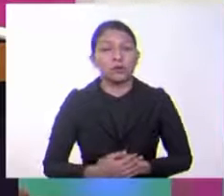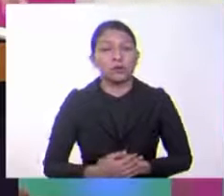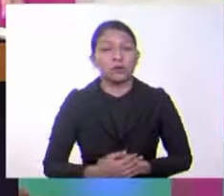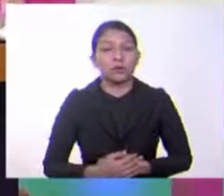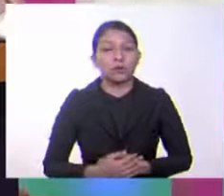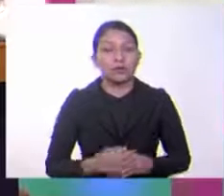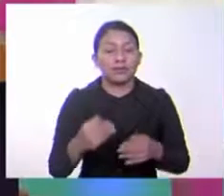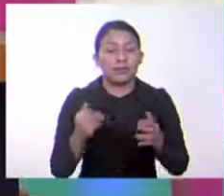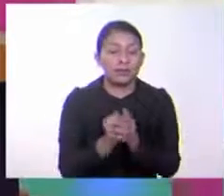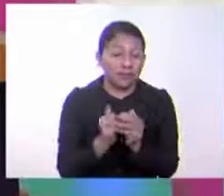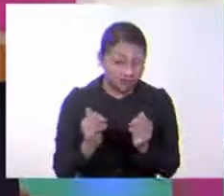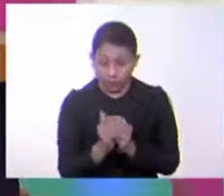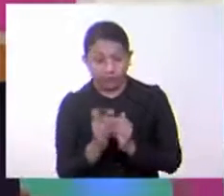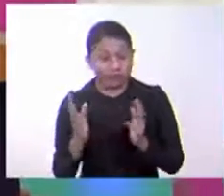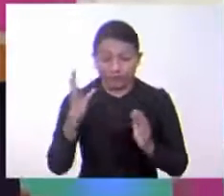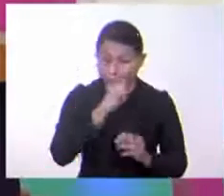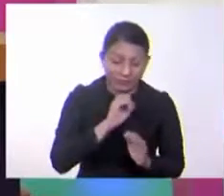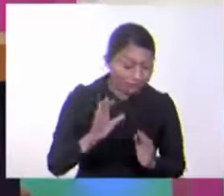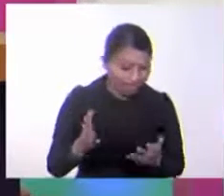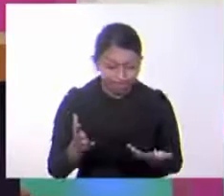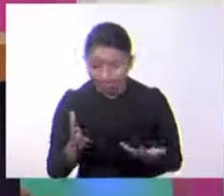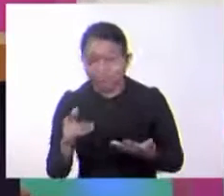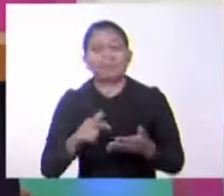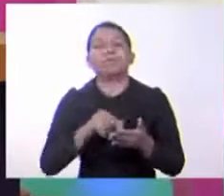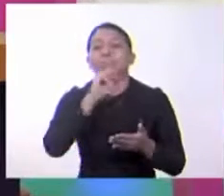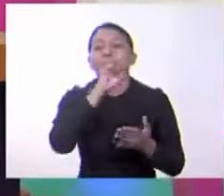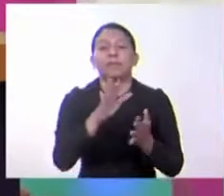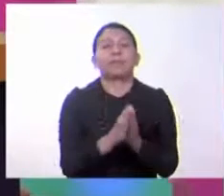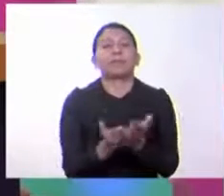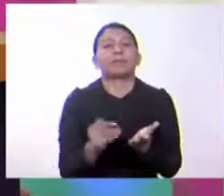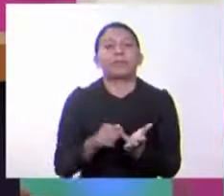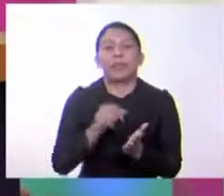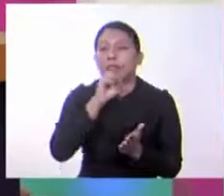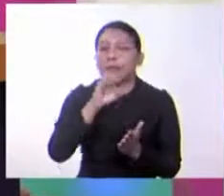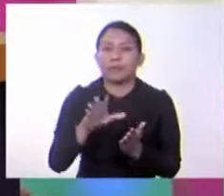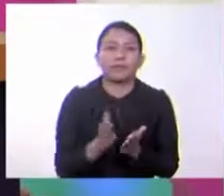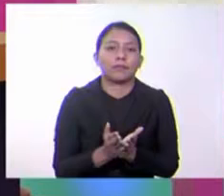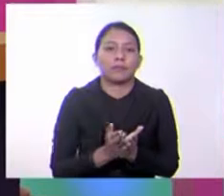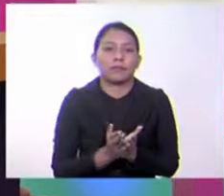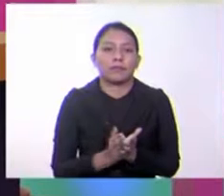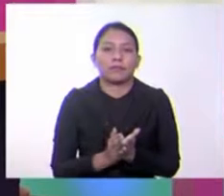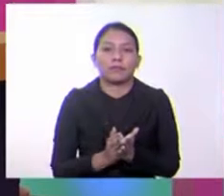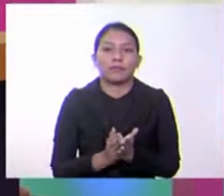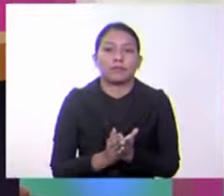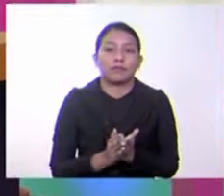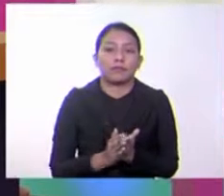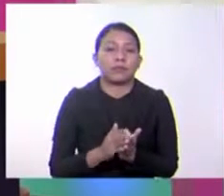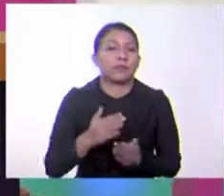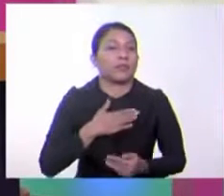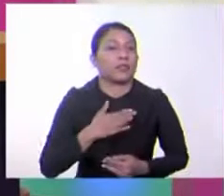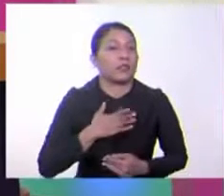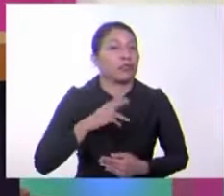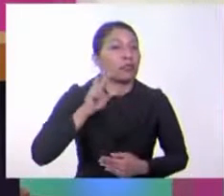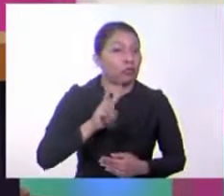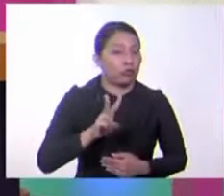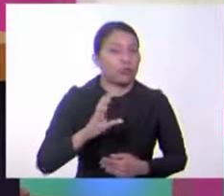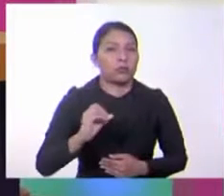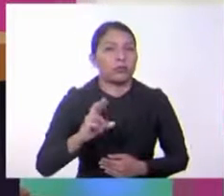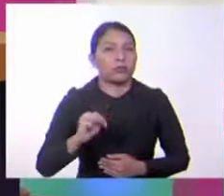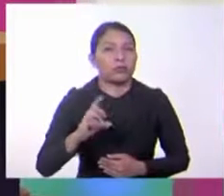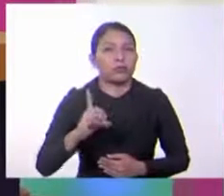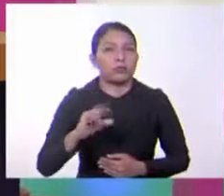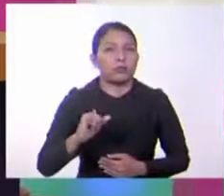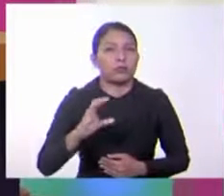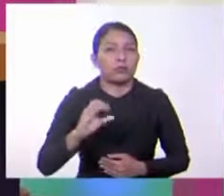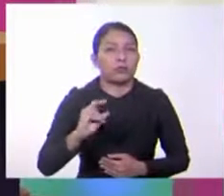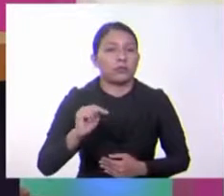Nuestro problema inicial dice lo siguiente. Parece que tenemos dos condiciones, A